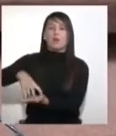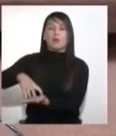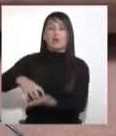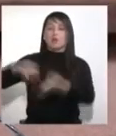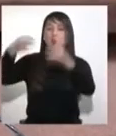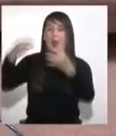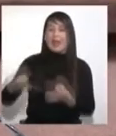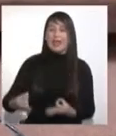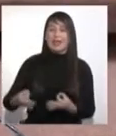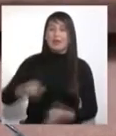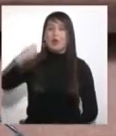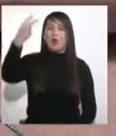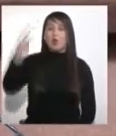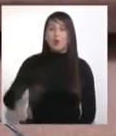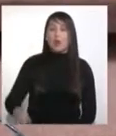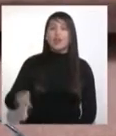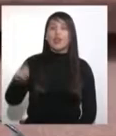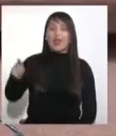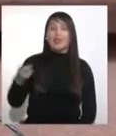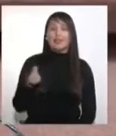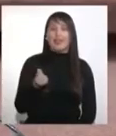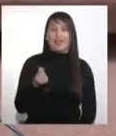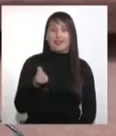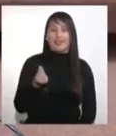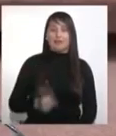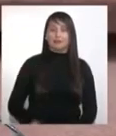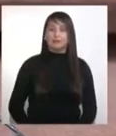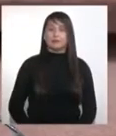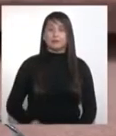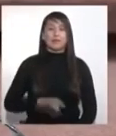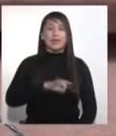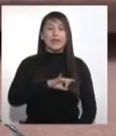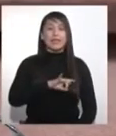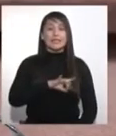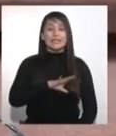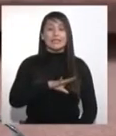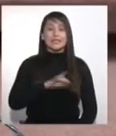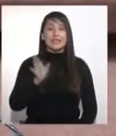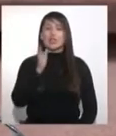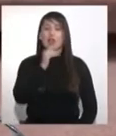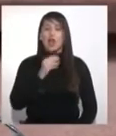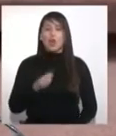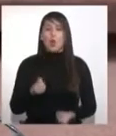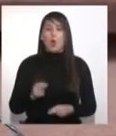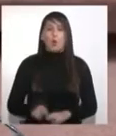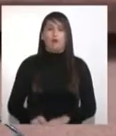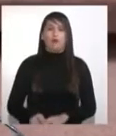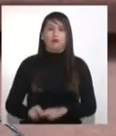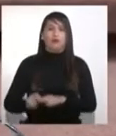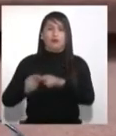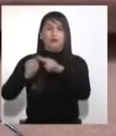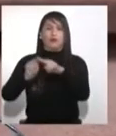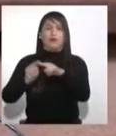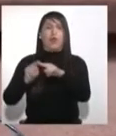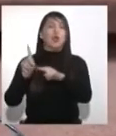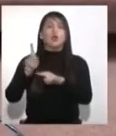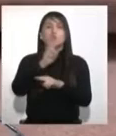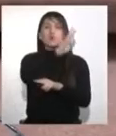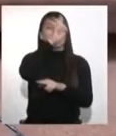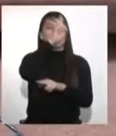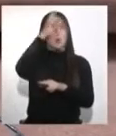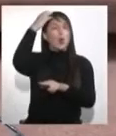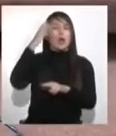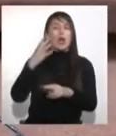legítimo dueño del dinero. Chile no obtiene un tesoro público que administre un monarca y sus